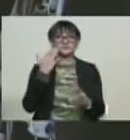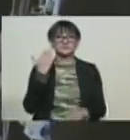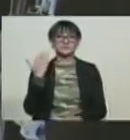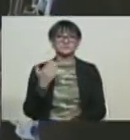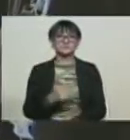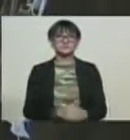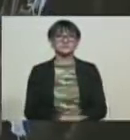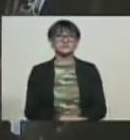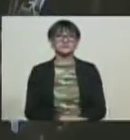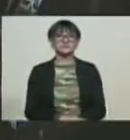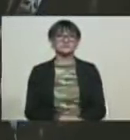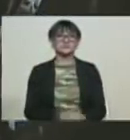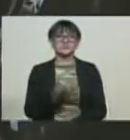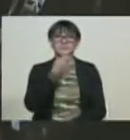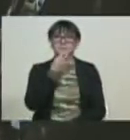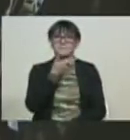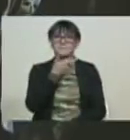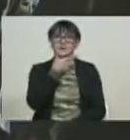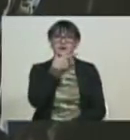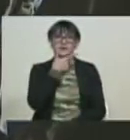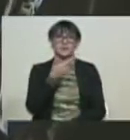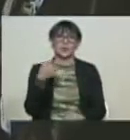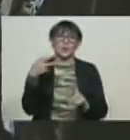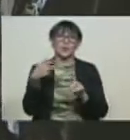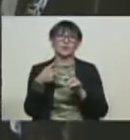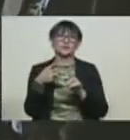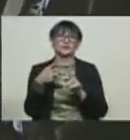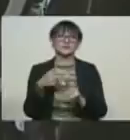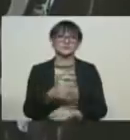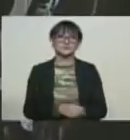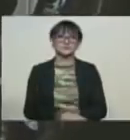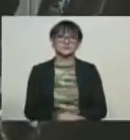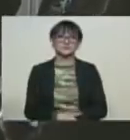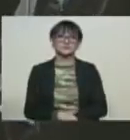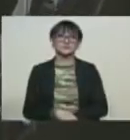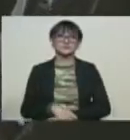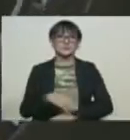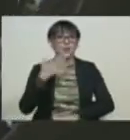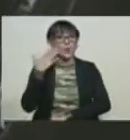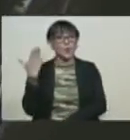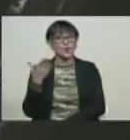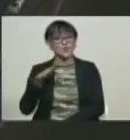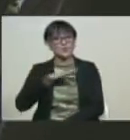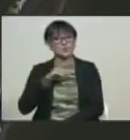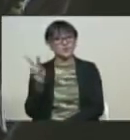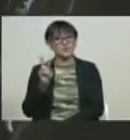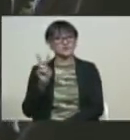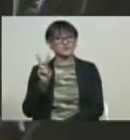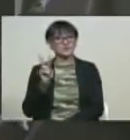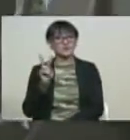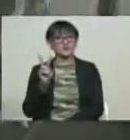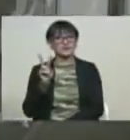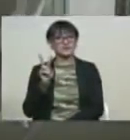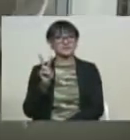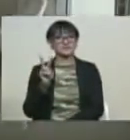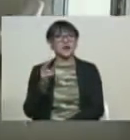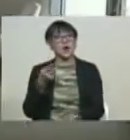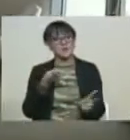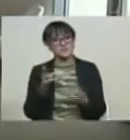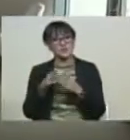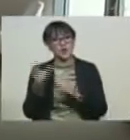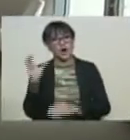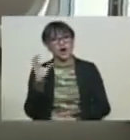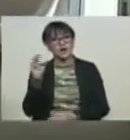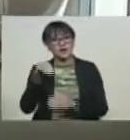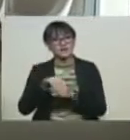poderoso, hermoso y artístico hotel Humboldt. Orgullo de Venezuela entera. Ya invito a los